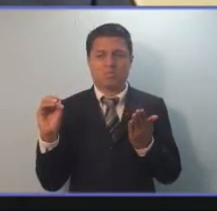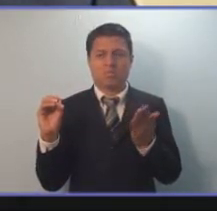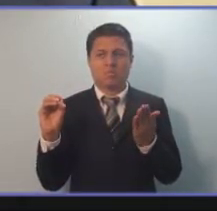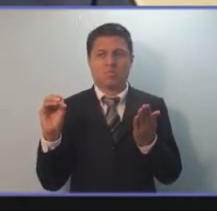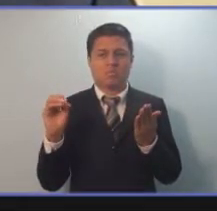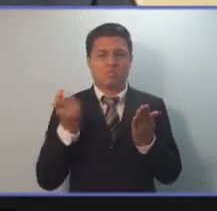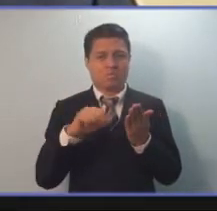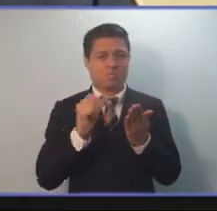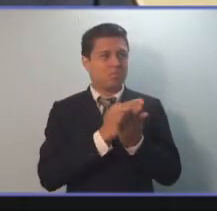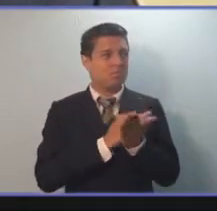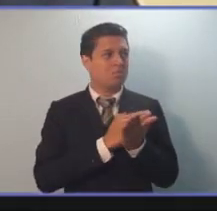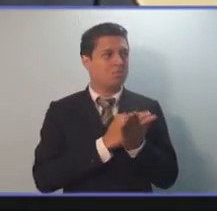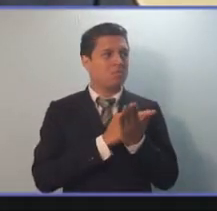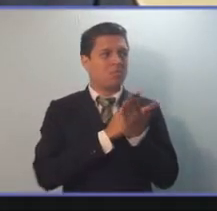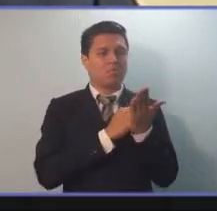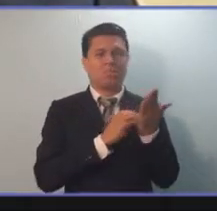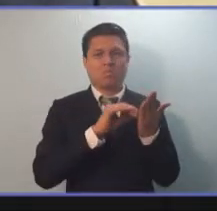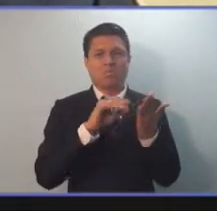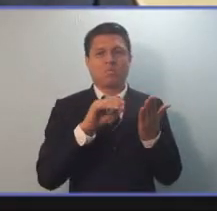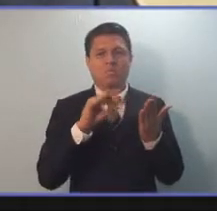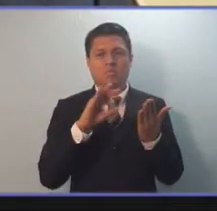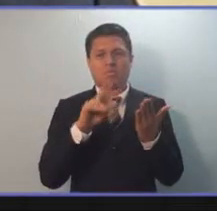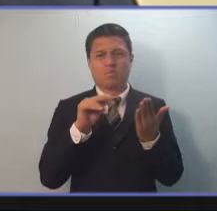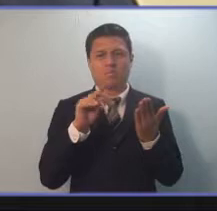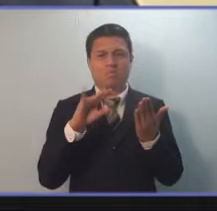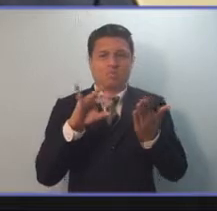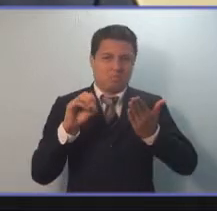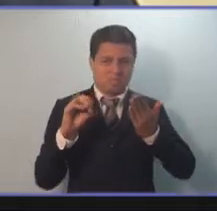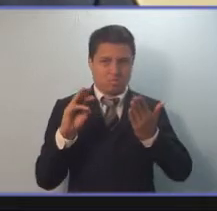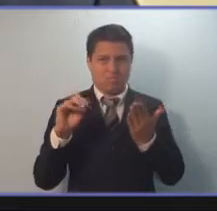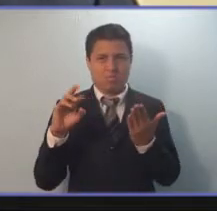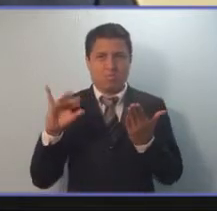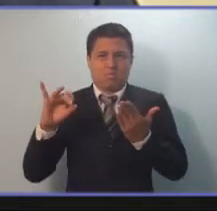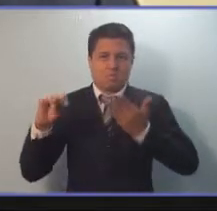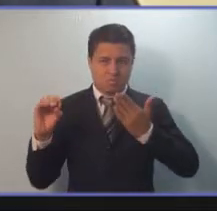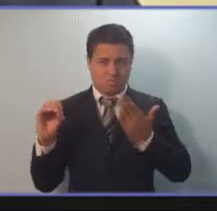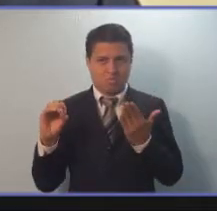Rodríguez, presente. José Francisco Merino López,